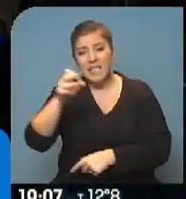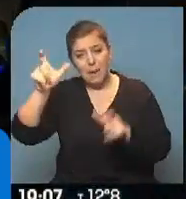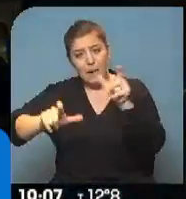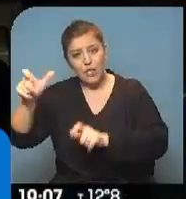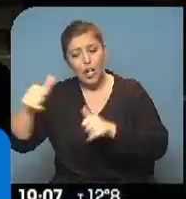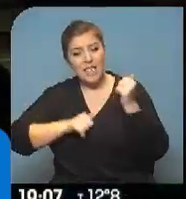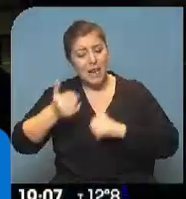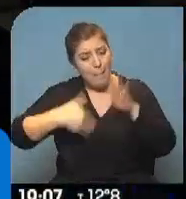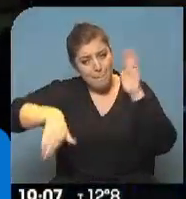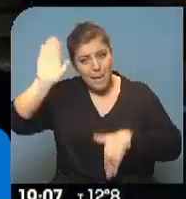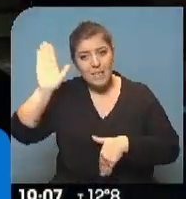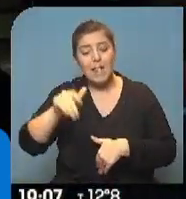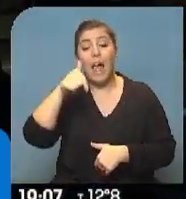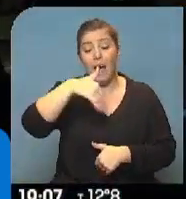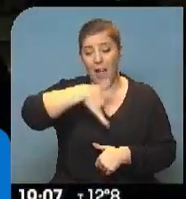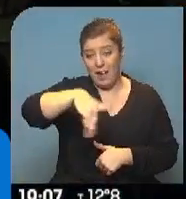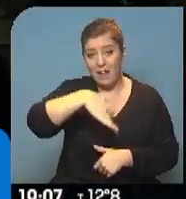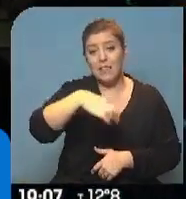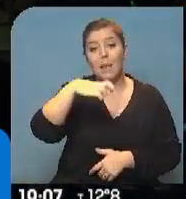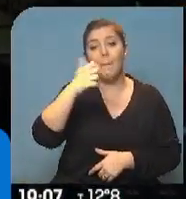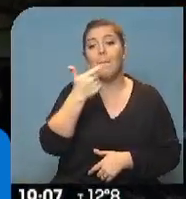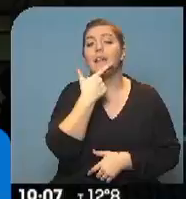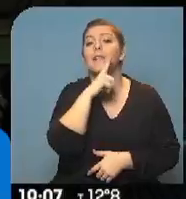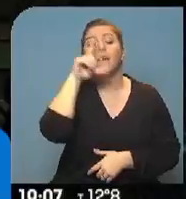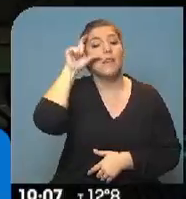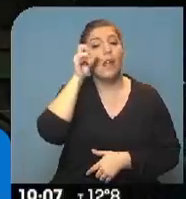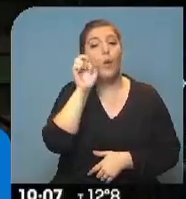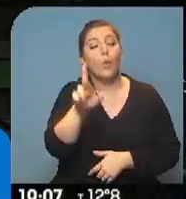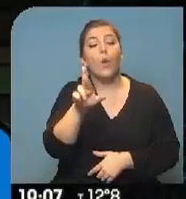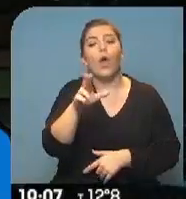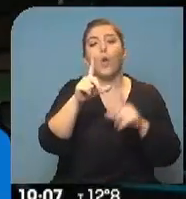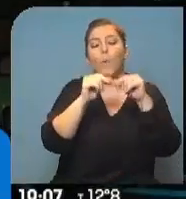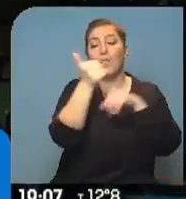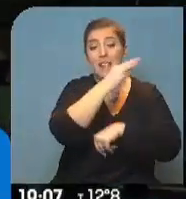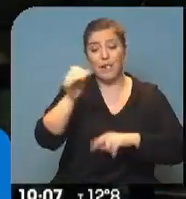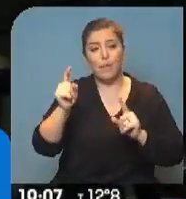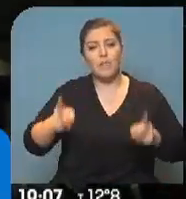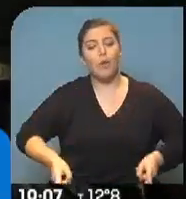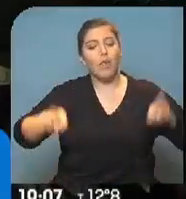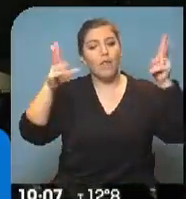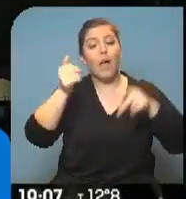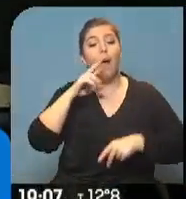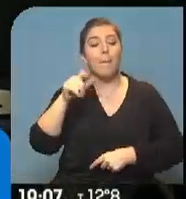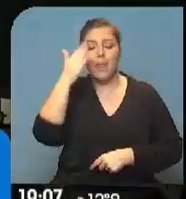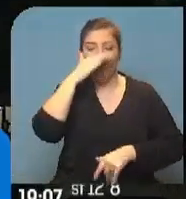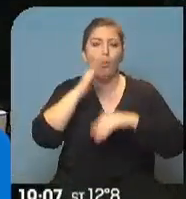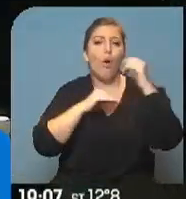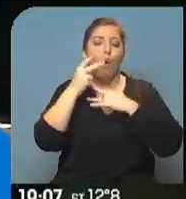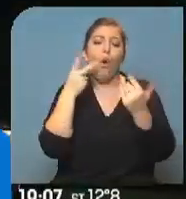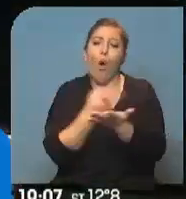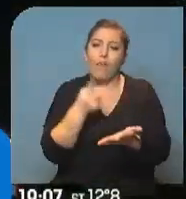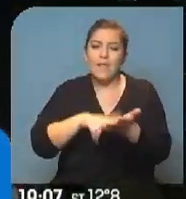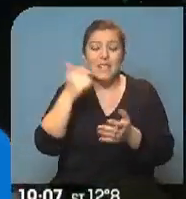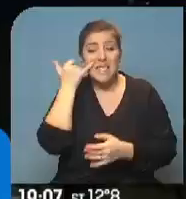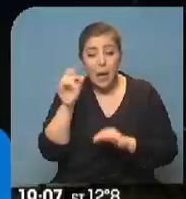aquí en pasteur al 600 donde estaba ubicada la sede de la amia edificio que luego fue reconstruido ya está todo